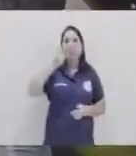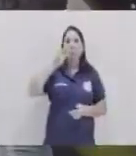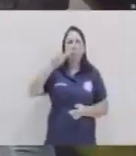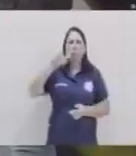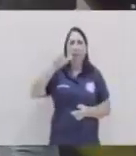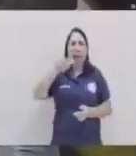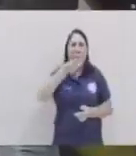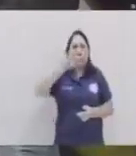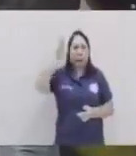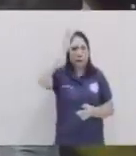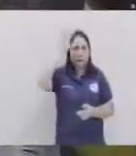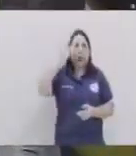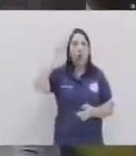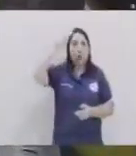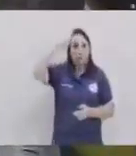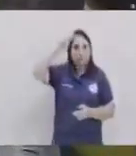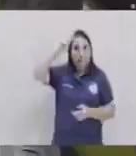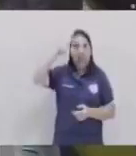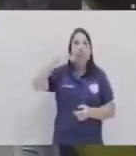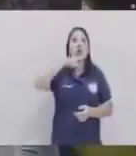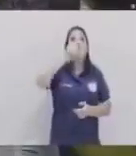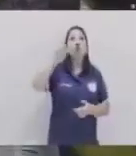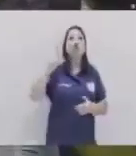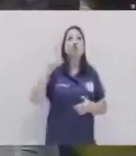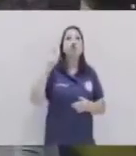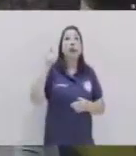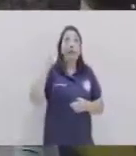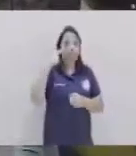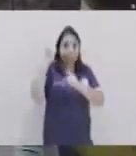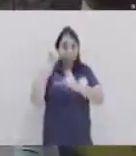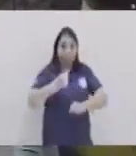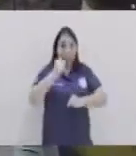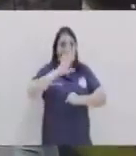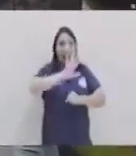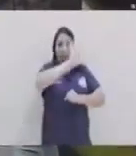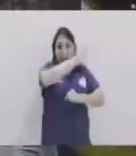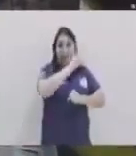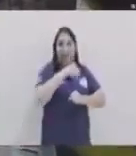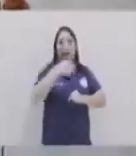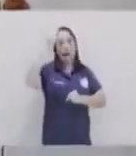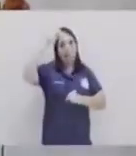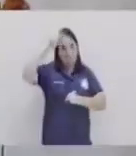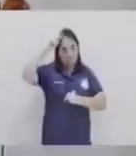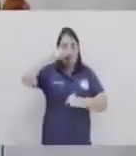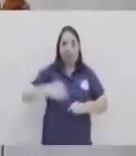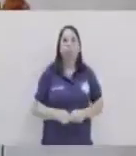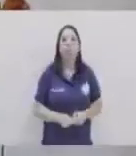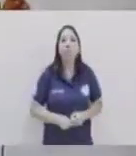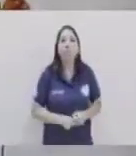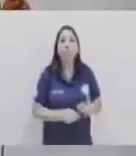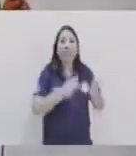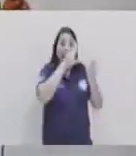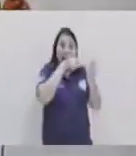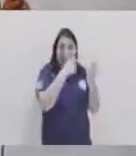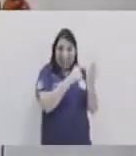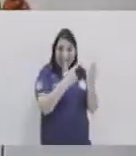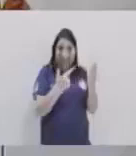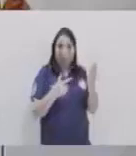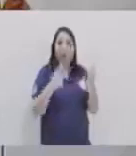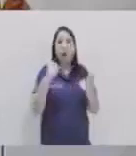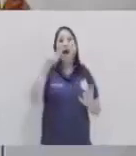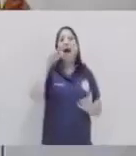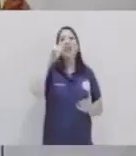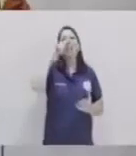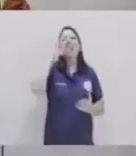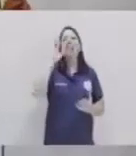acerca de Tenochtitlán, que fue su capital. La literatura azteca nos trata de transmitir